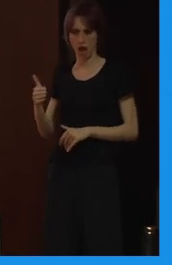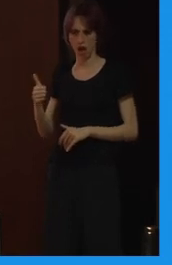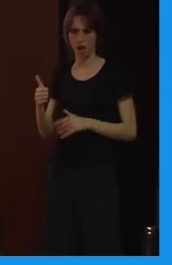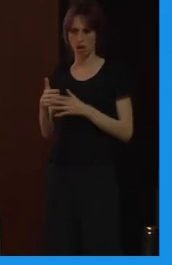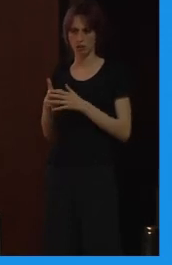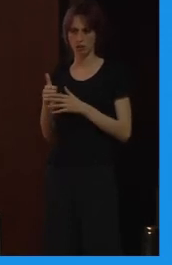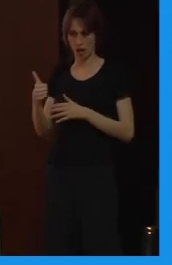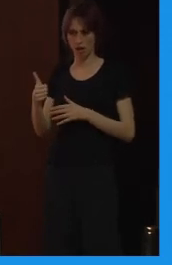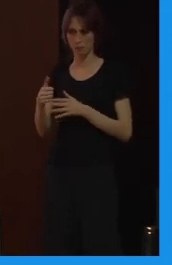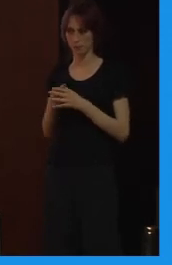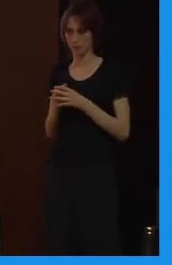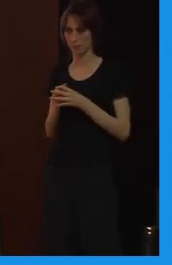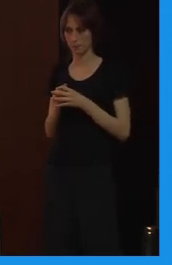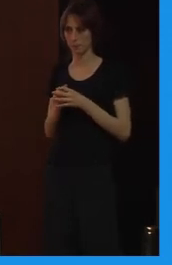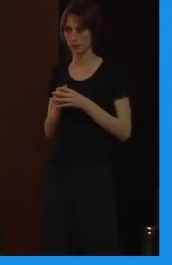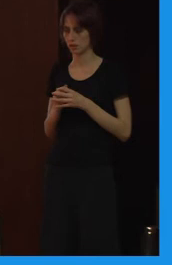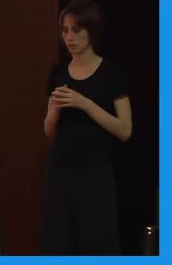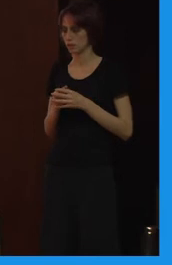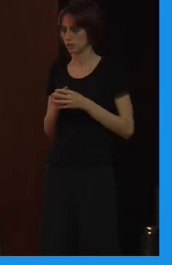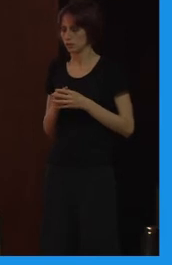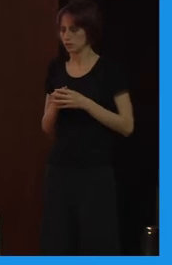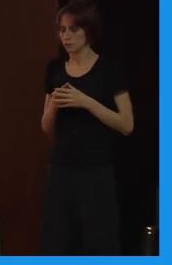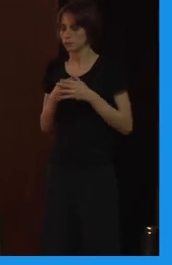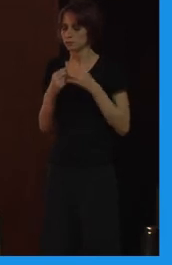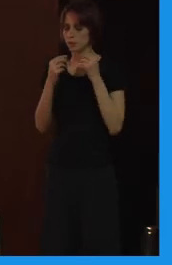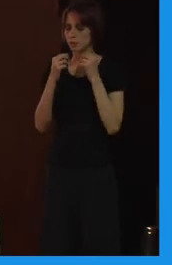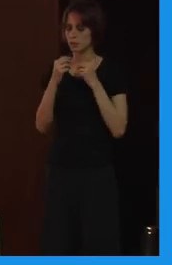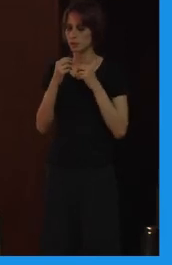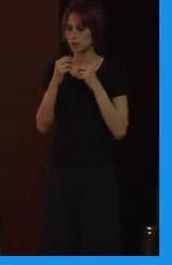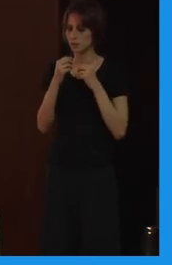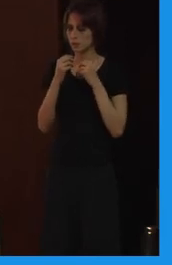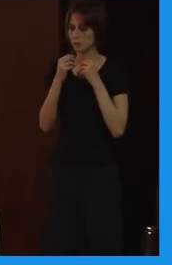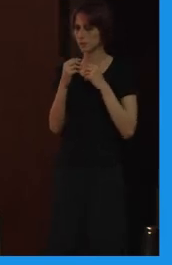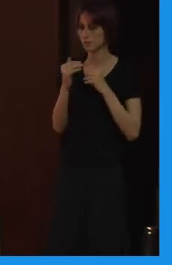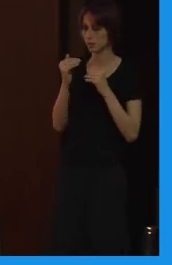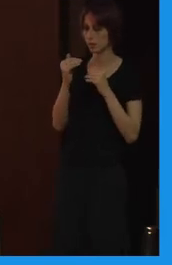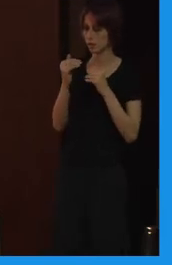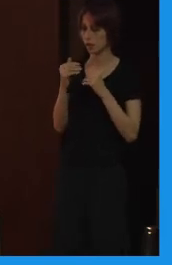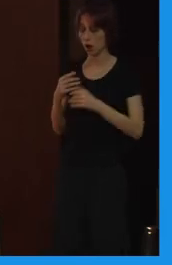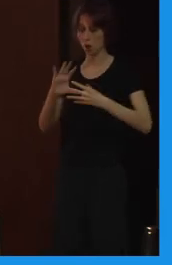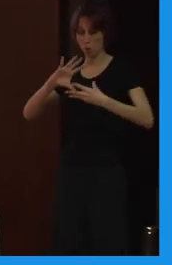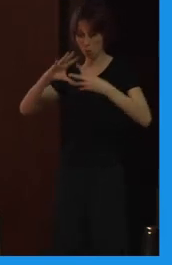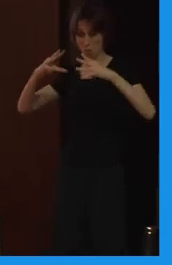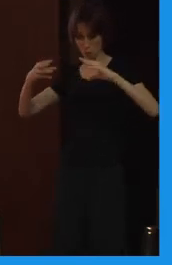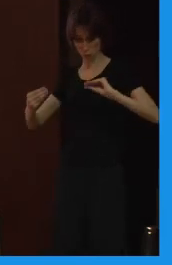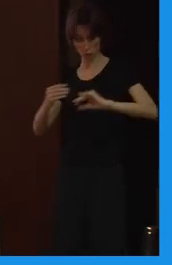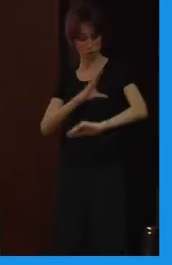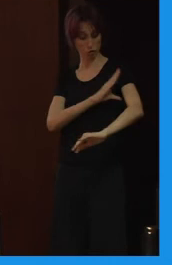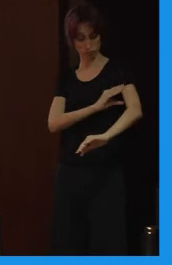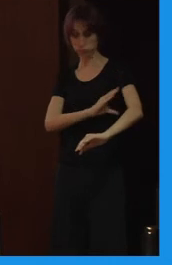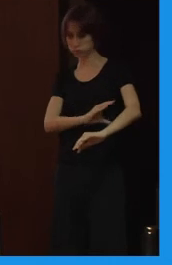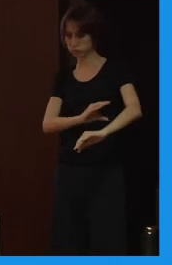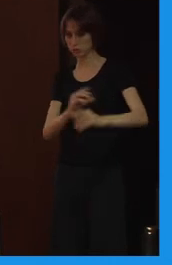Acordaros que los síndromes que yo os estoy comentando endocrinológicos cursan sin dolor, pero hay una disminución de la masa muscular. Pensar que